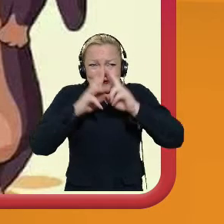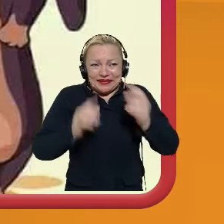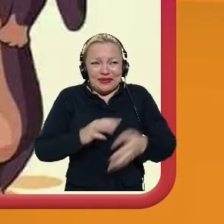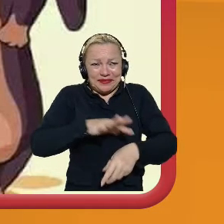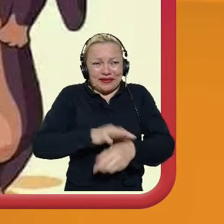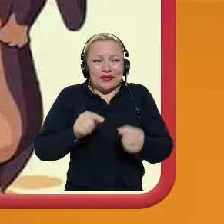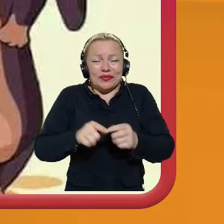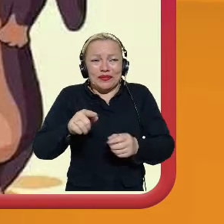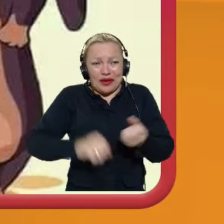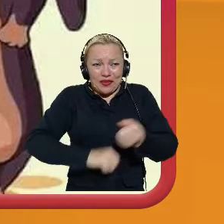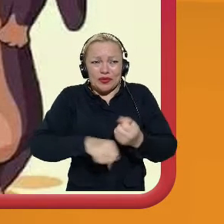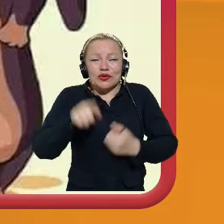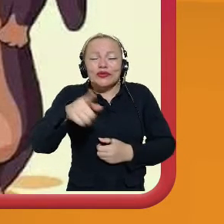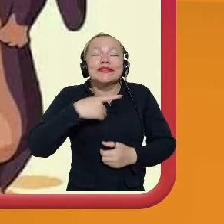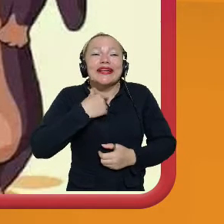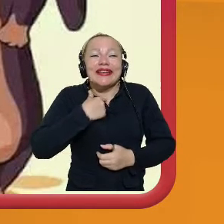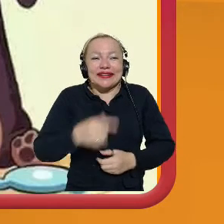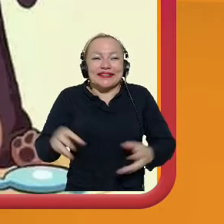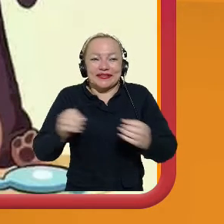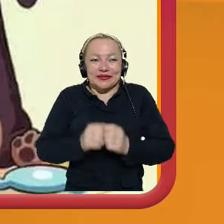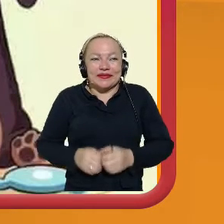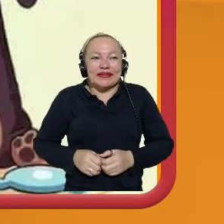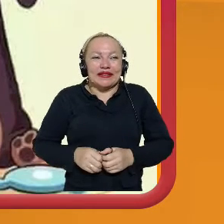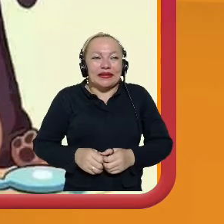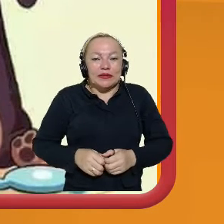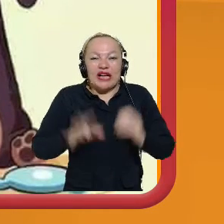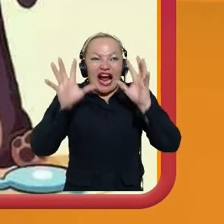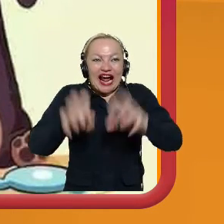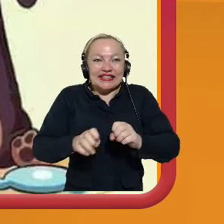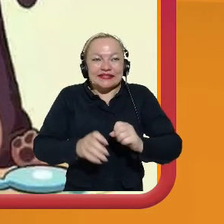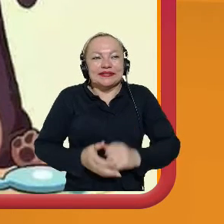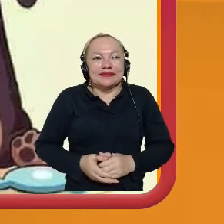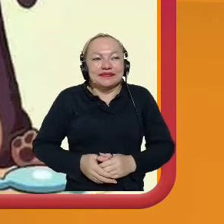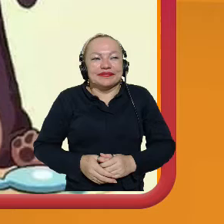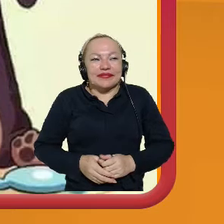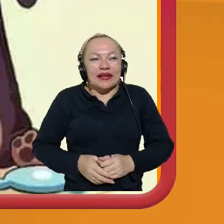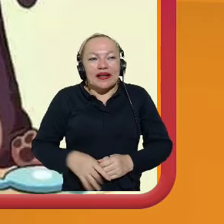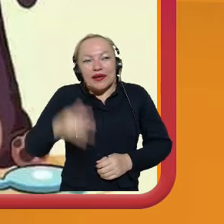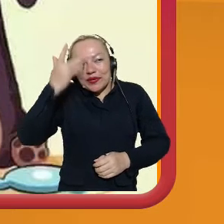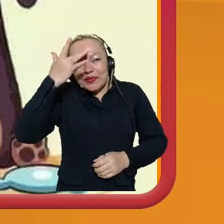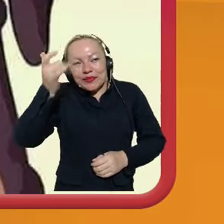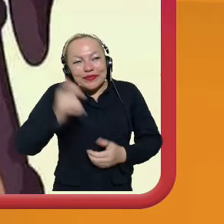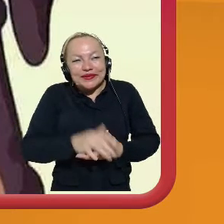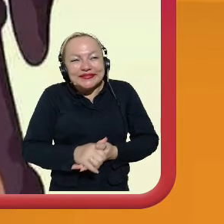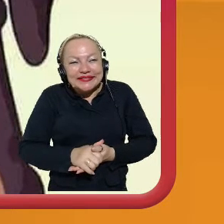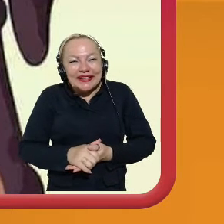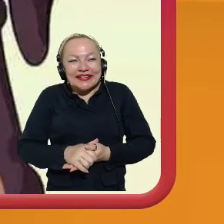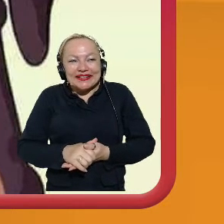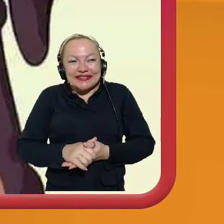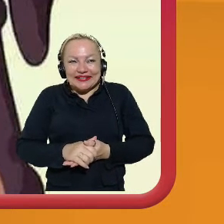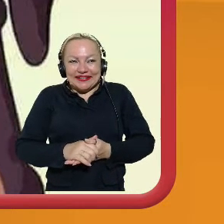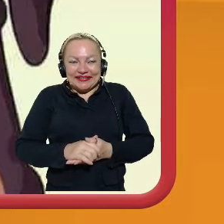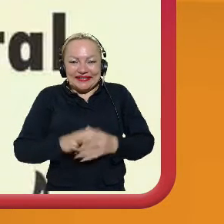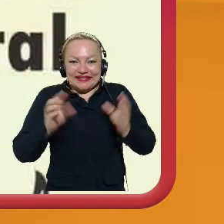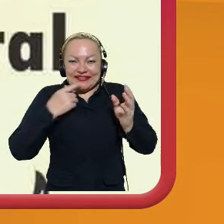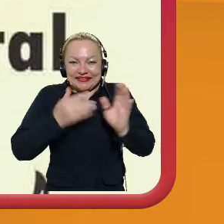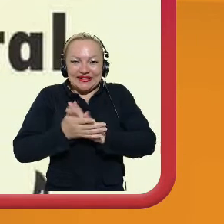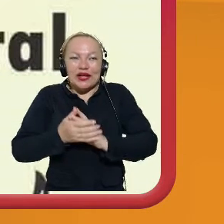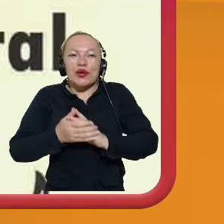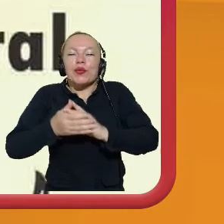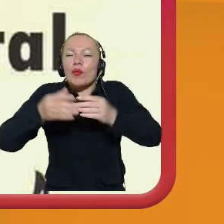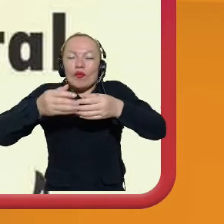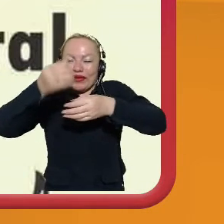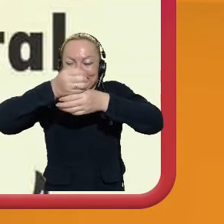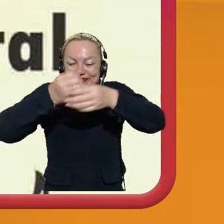ti te gusta. Ajá. Puedo volverme agresivo. Ah, carambas. Mi cola es la continuación de mi columna